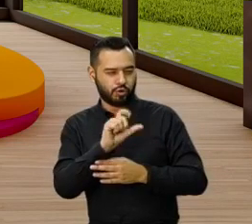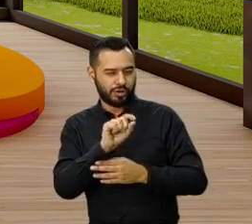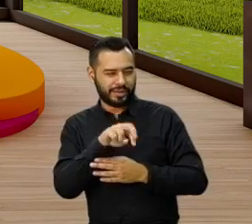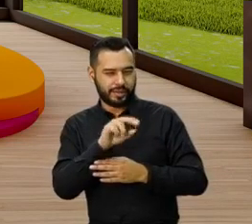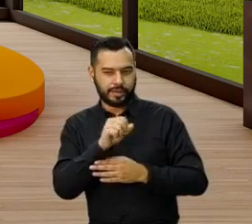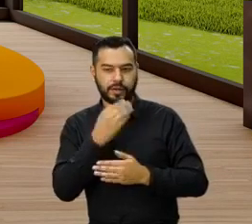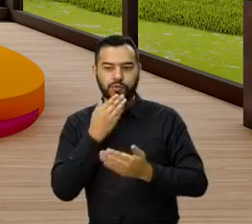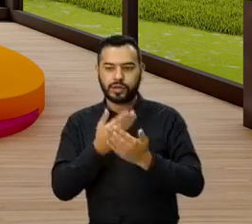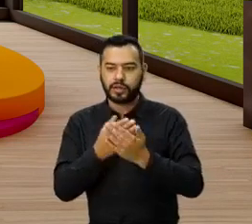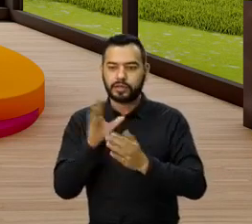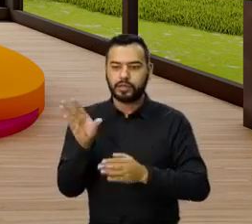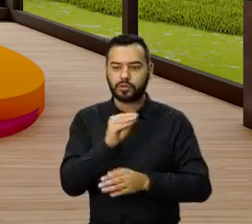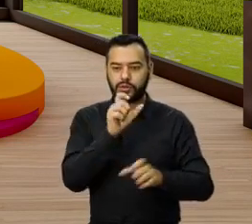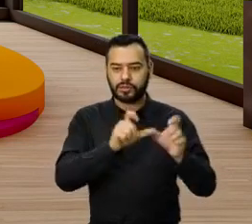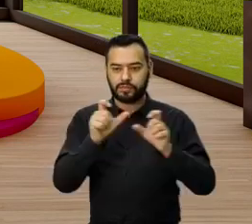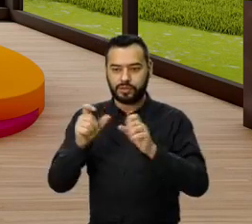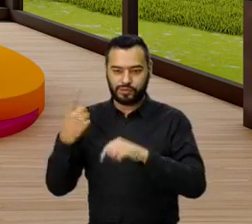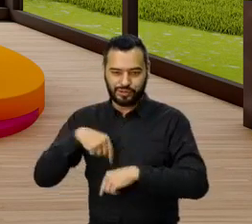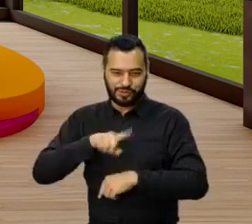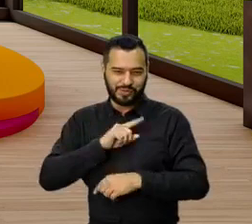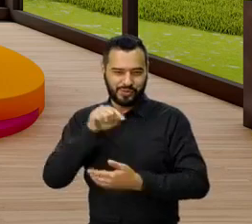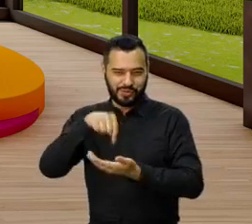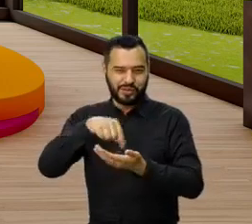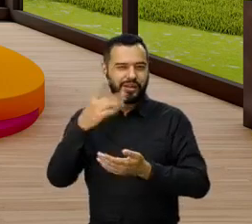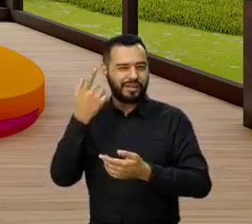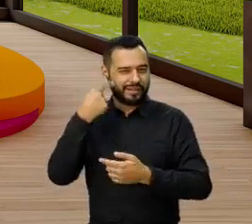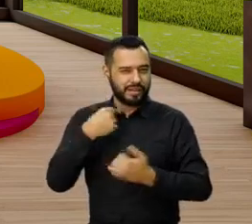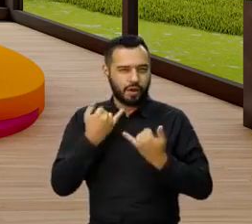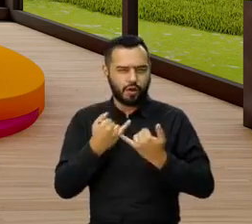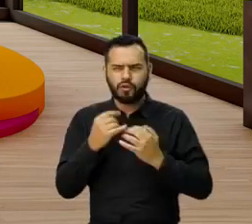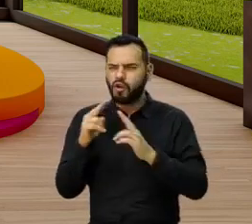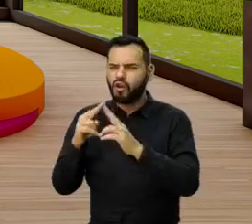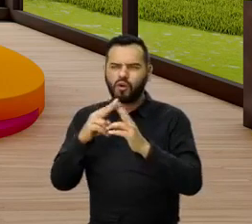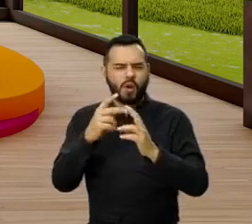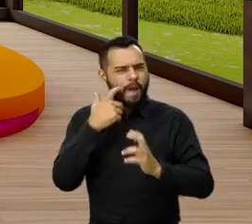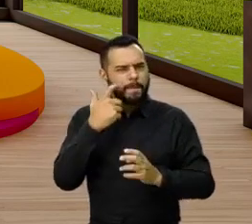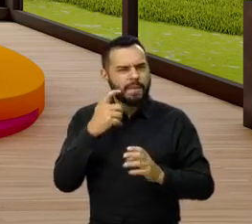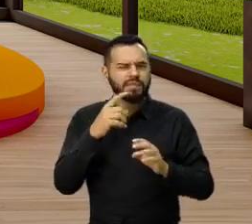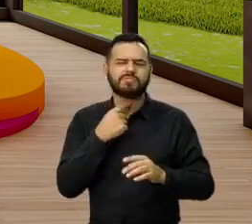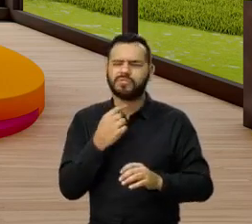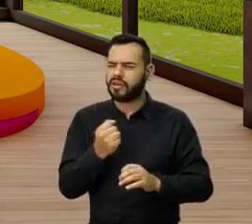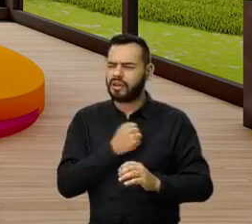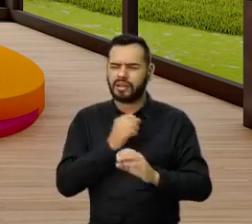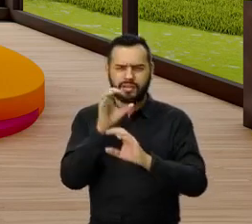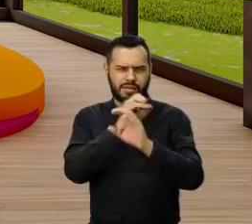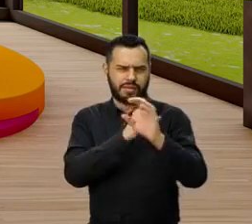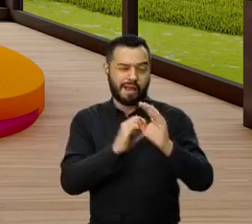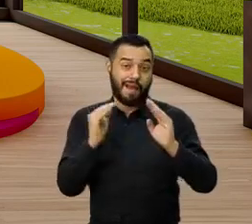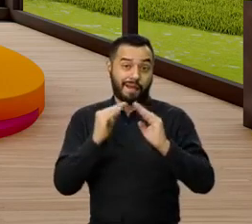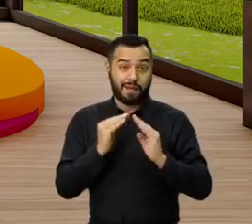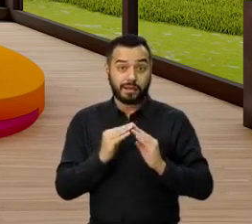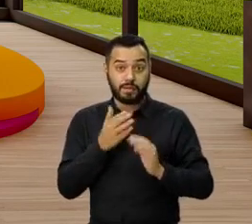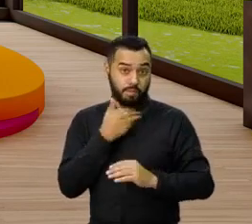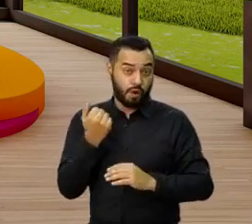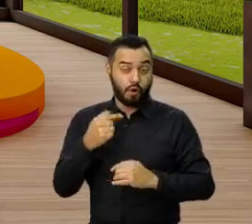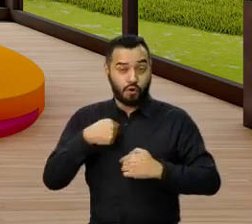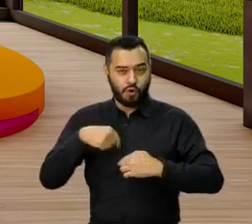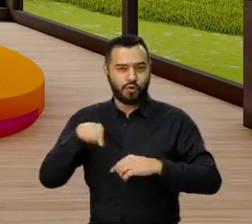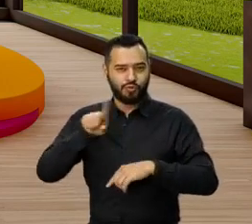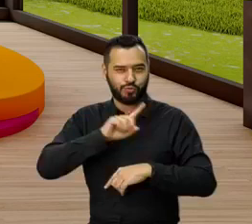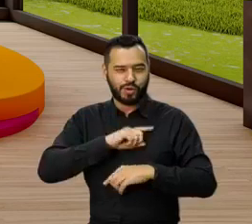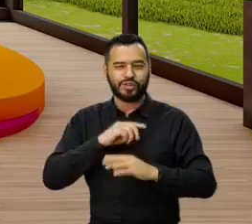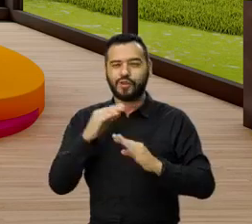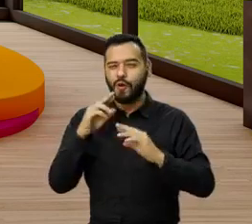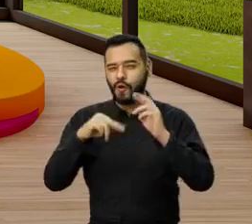muchísimas gracias a las personas que están con nosotros el día de hoy cuando siento más de algo que nos encanta en compensar cómo es la vivienda y mejor si es con nosotros en cero